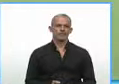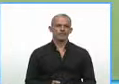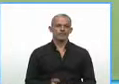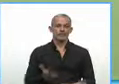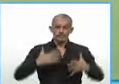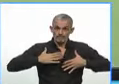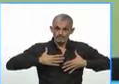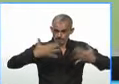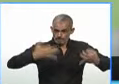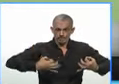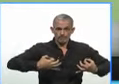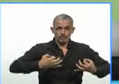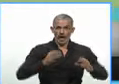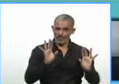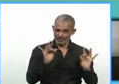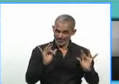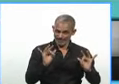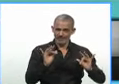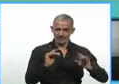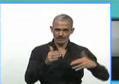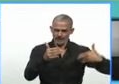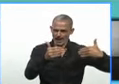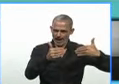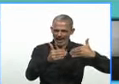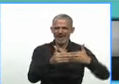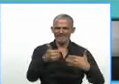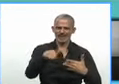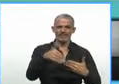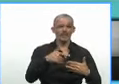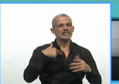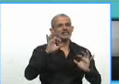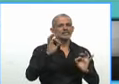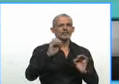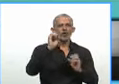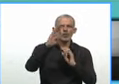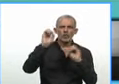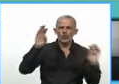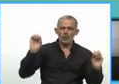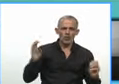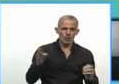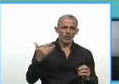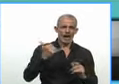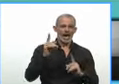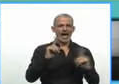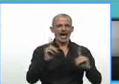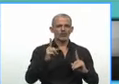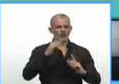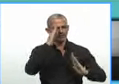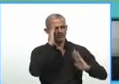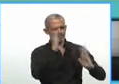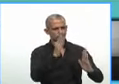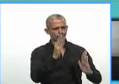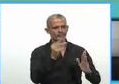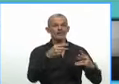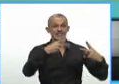la parte física está muy dura, creo que es la etapa final. También sabemos que con los clubes están en una etapa algunas enfocadas en todo lo que